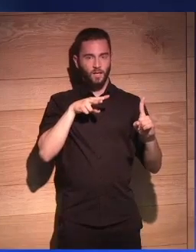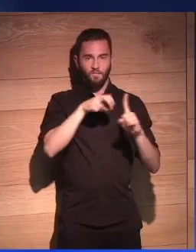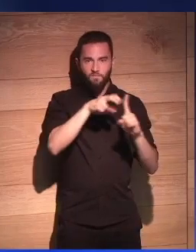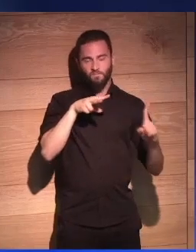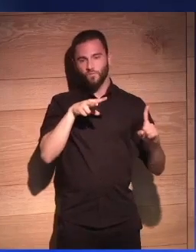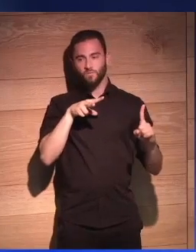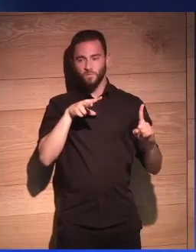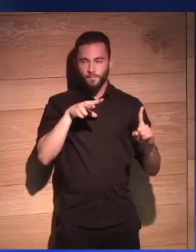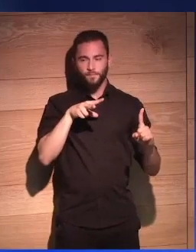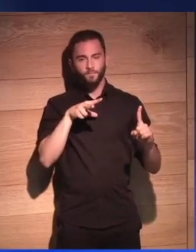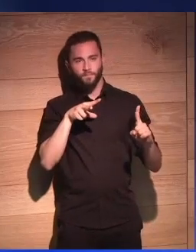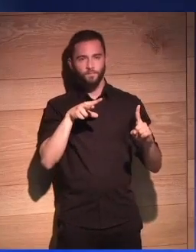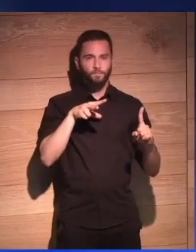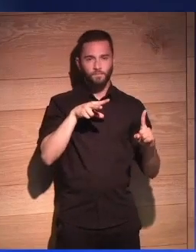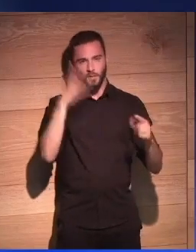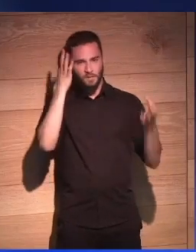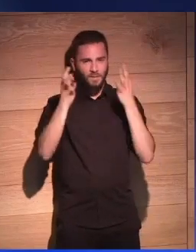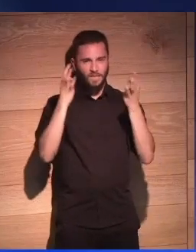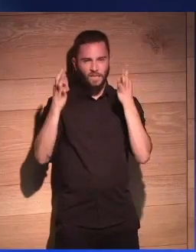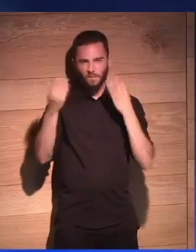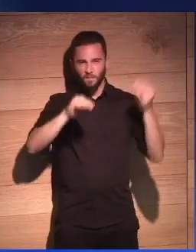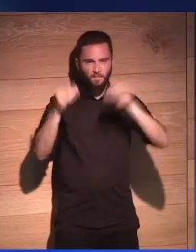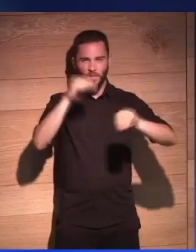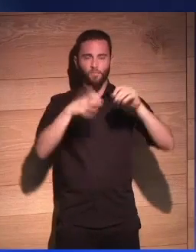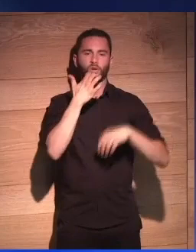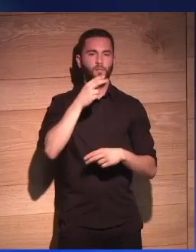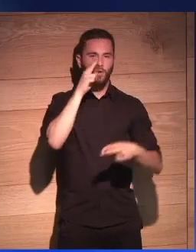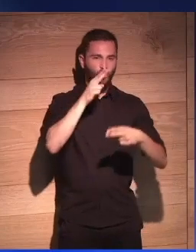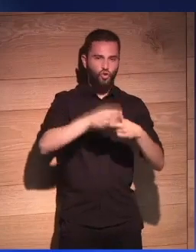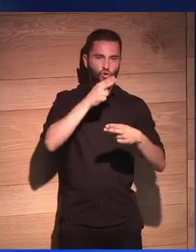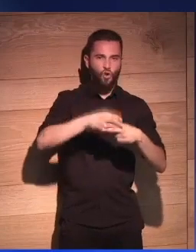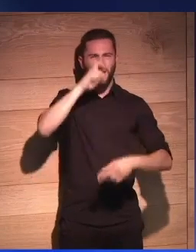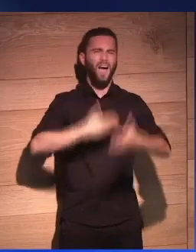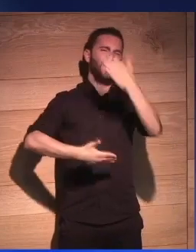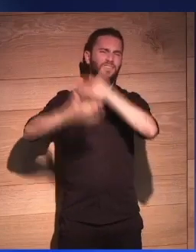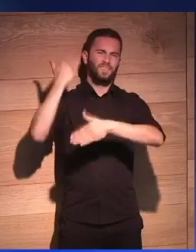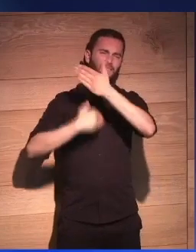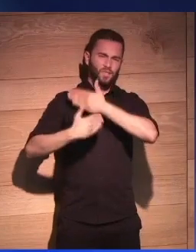Es un cuadro mucho más matizado, ¿no? Por ejemplo, en antigua Roma,